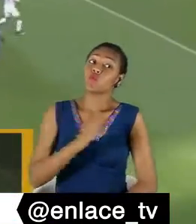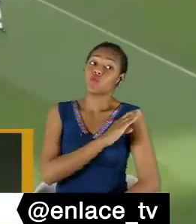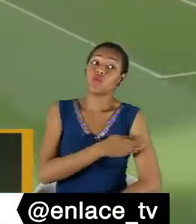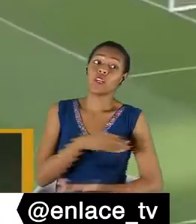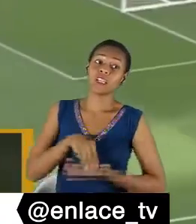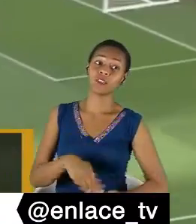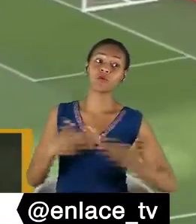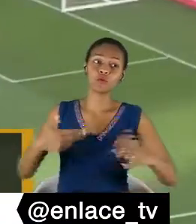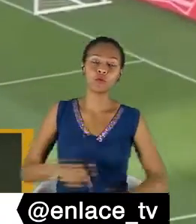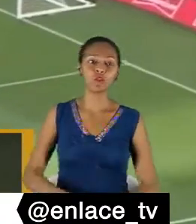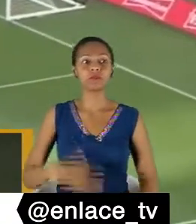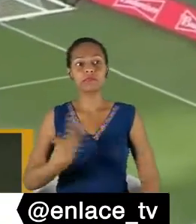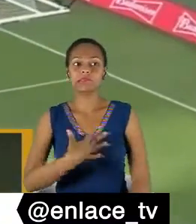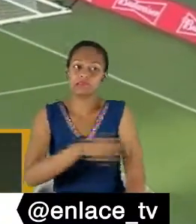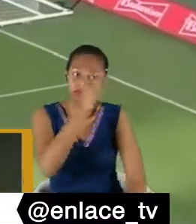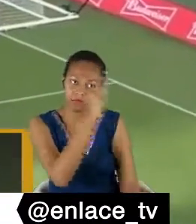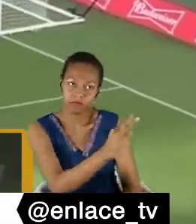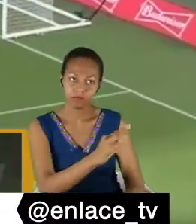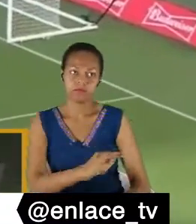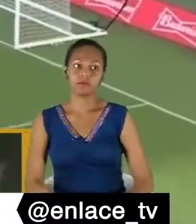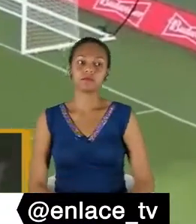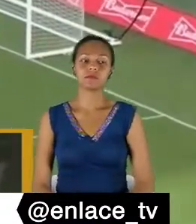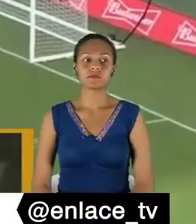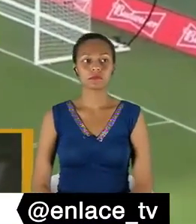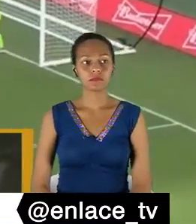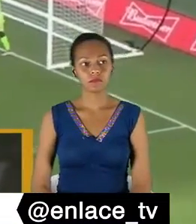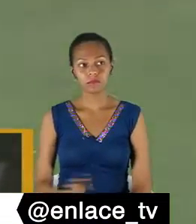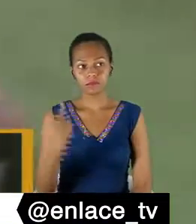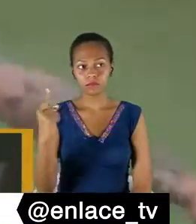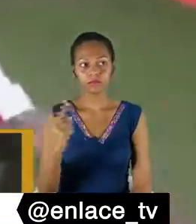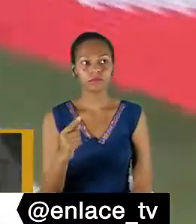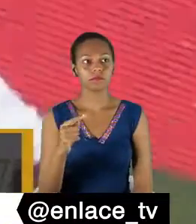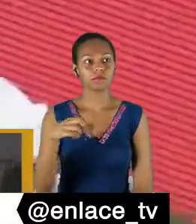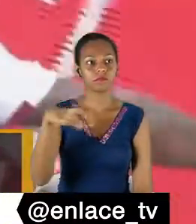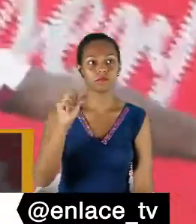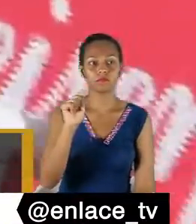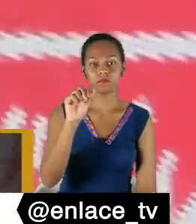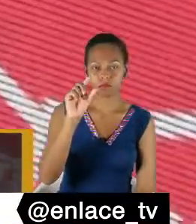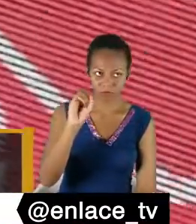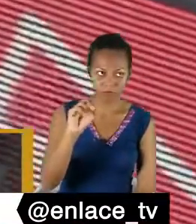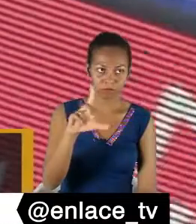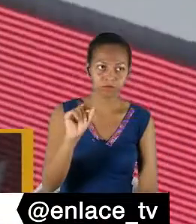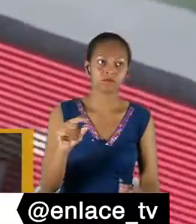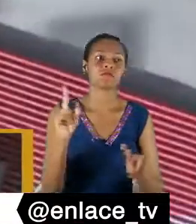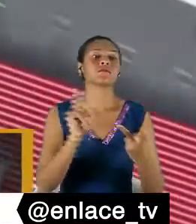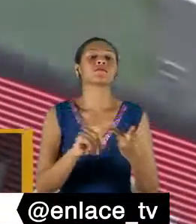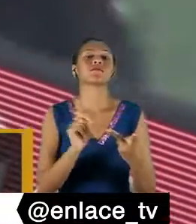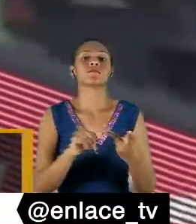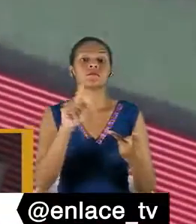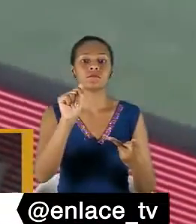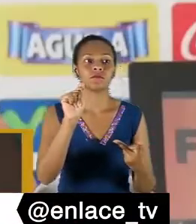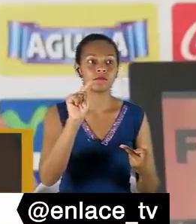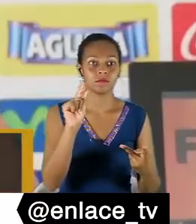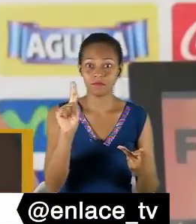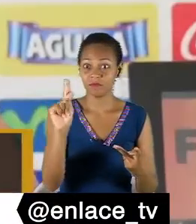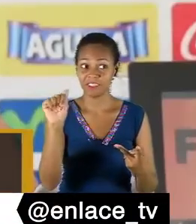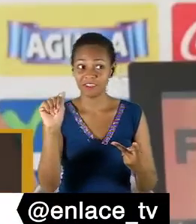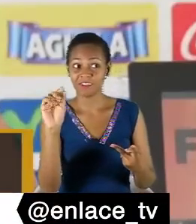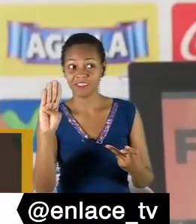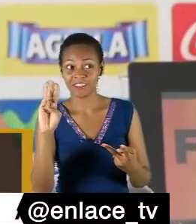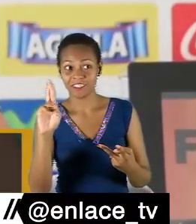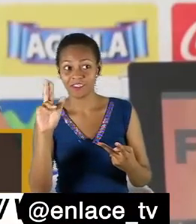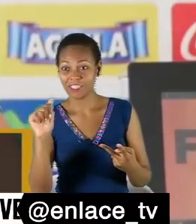Uno de los referentes del equipo peruano es Paolo Guerrero. Fabra seguramente tendrá la dura tarea de contenerlo. Te lo has dicho, es